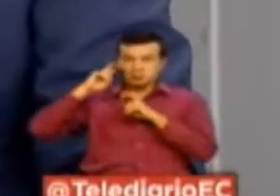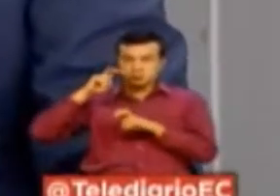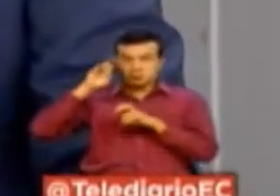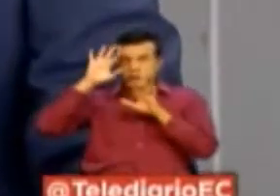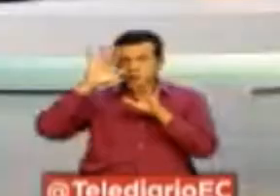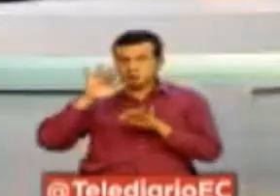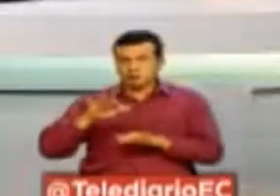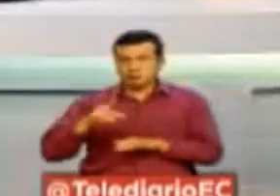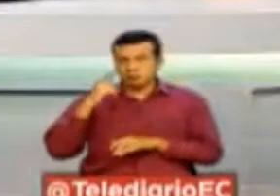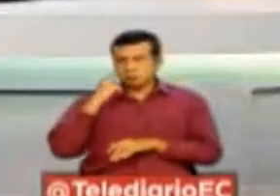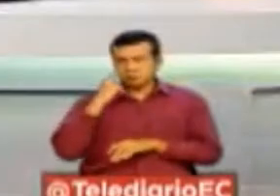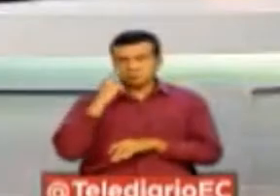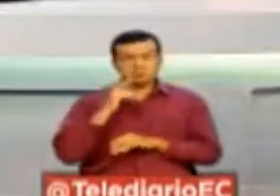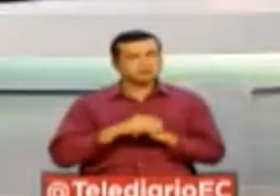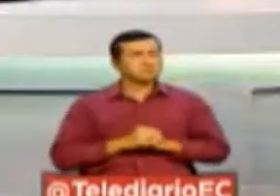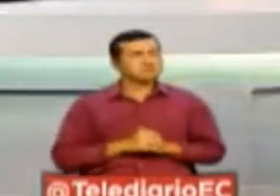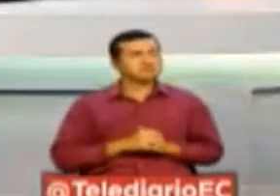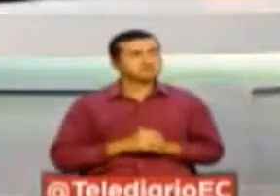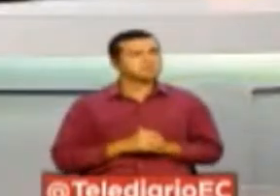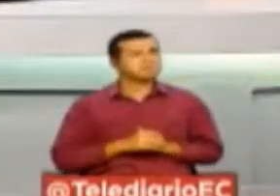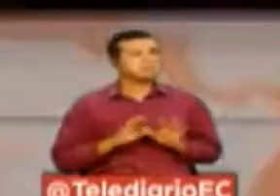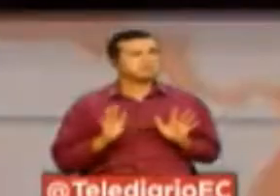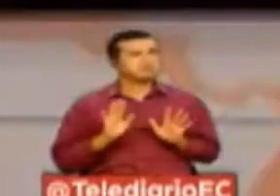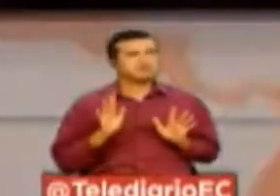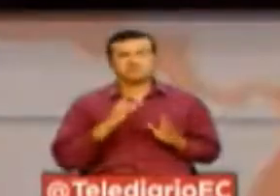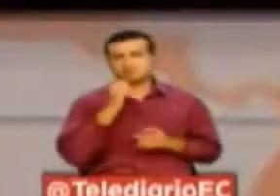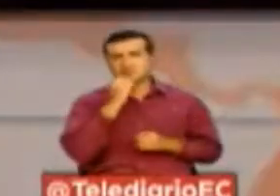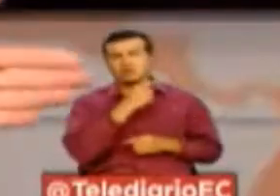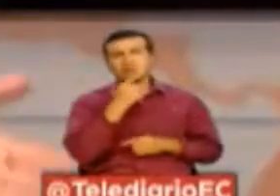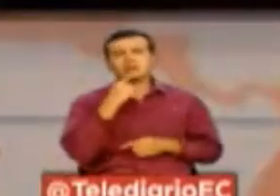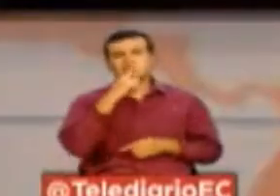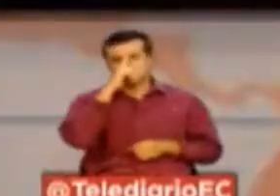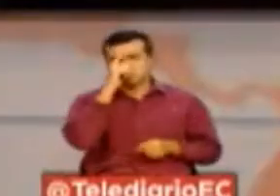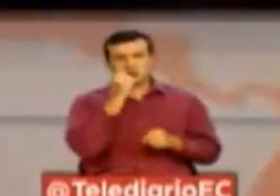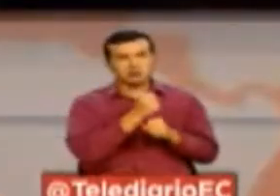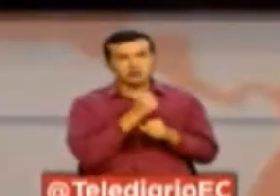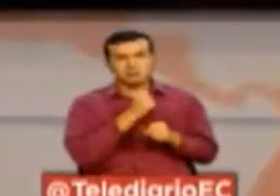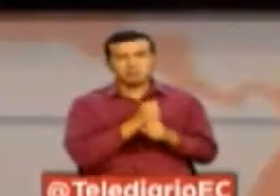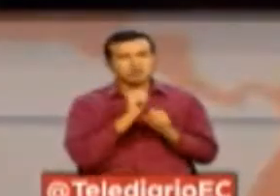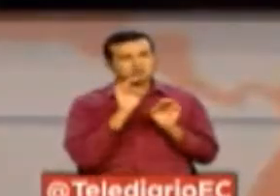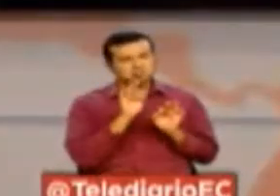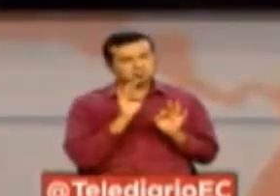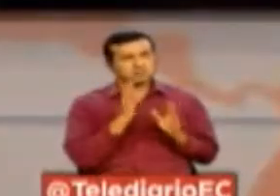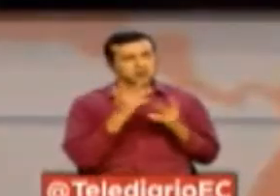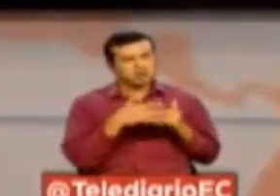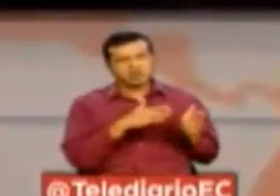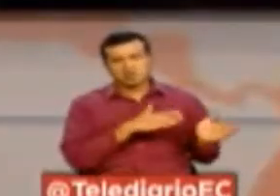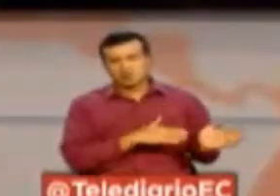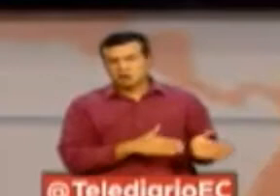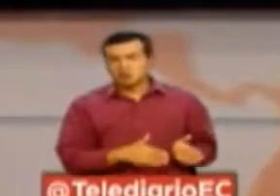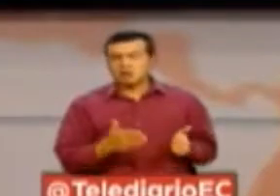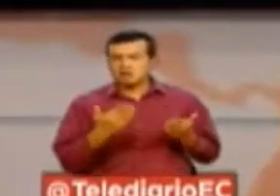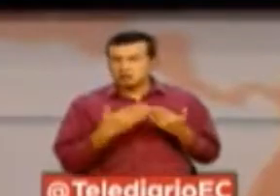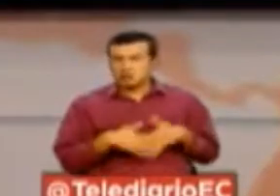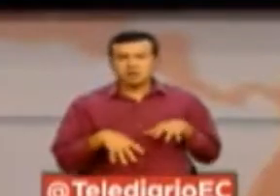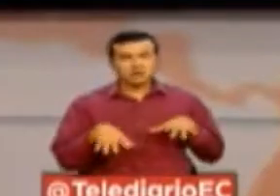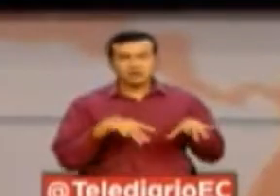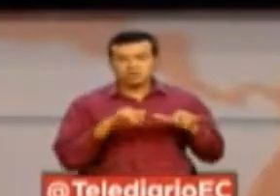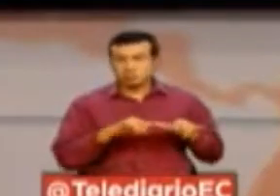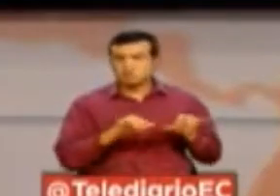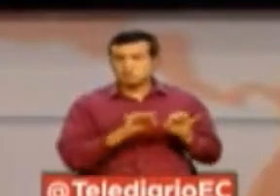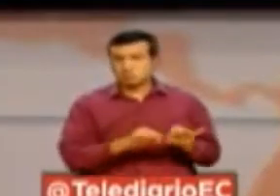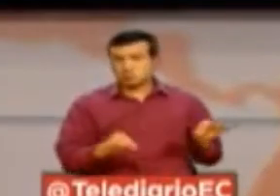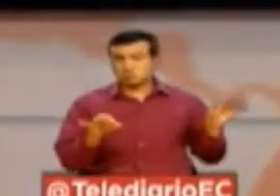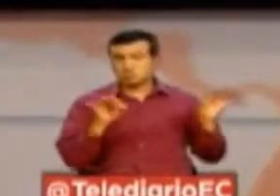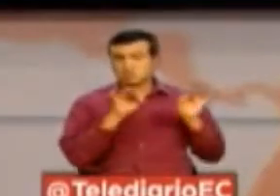secretaría de inteligencia yo lo que sí le puedo mencionar ese trabajo se ha hecho de forma correcta ha habido acciones muy